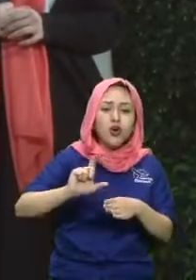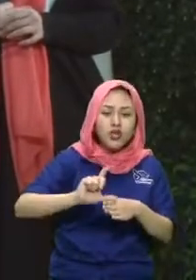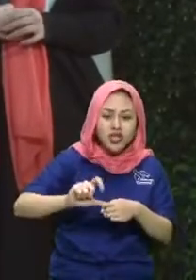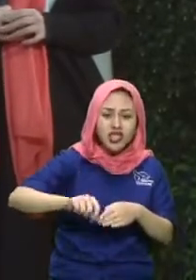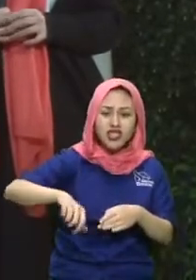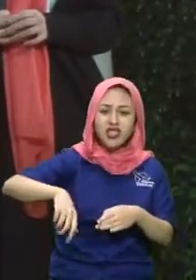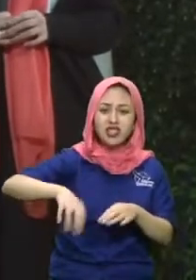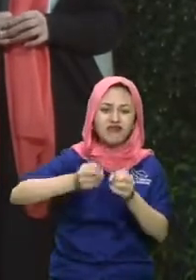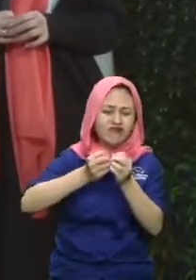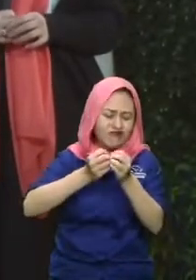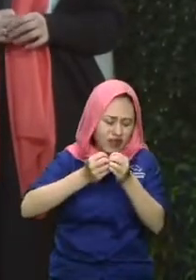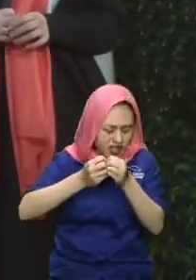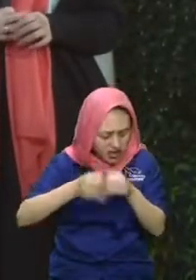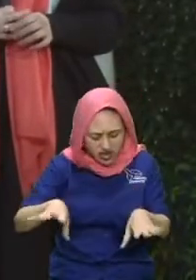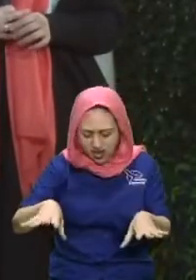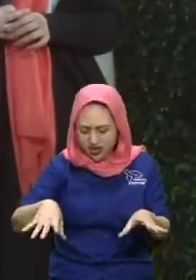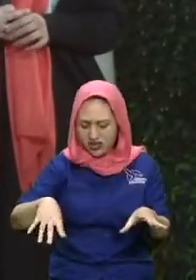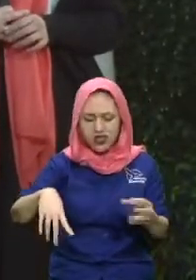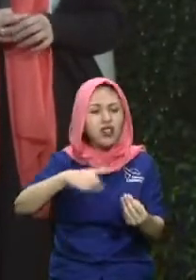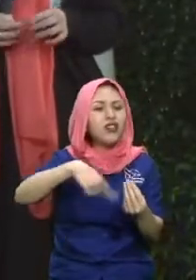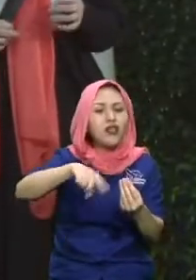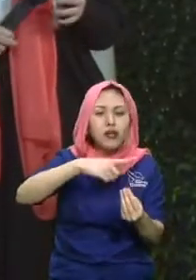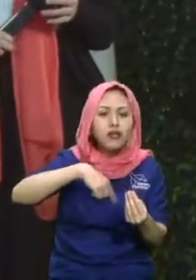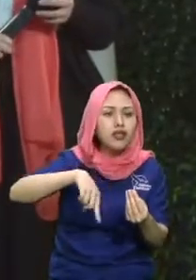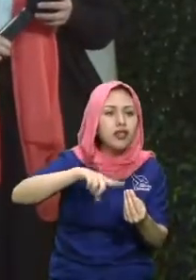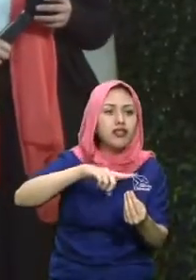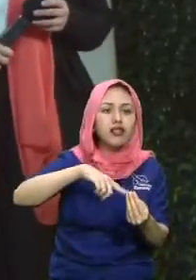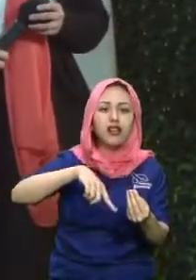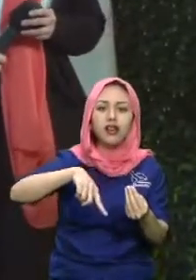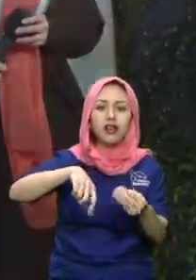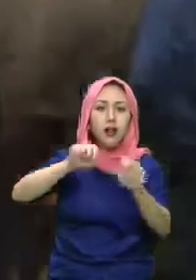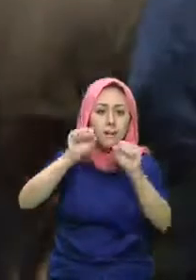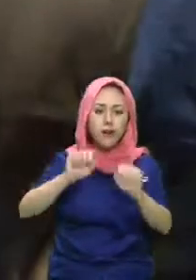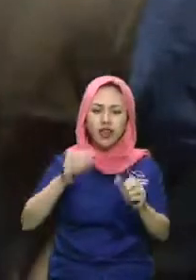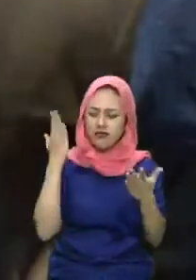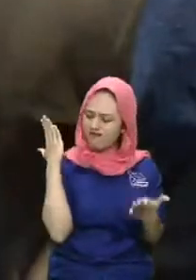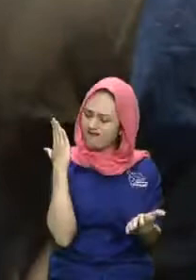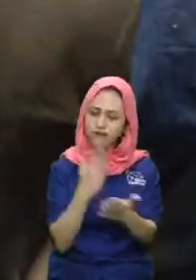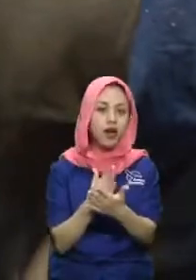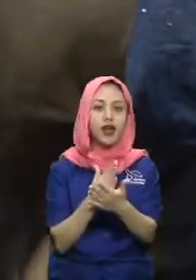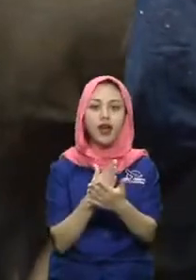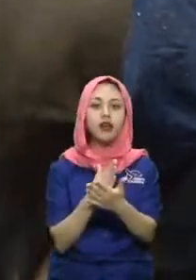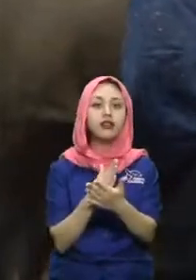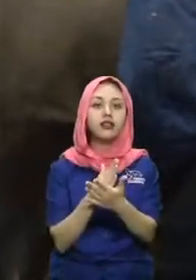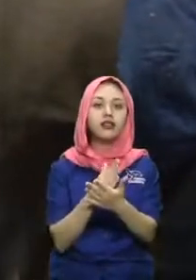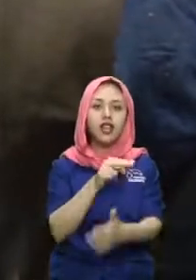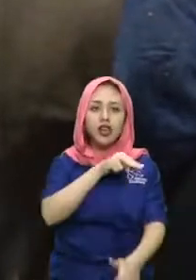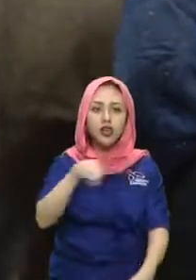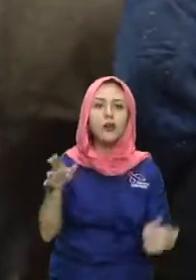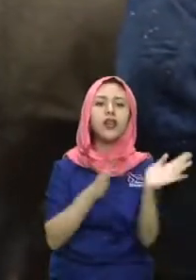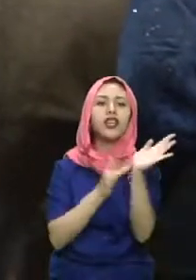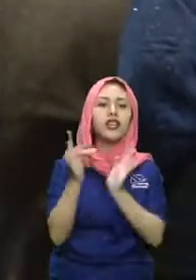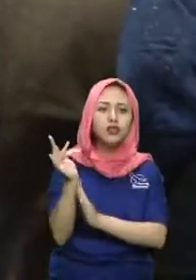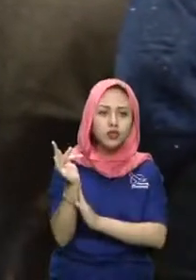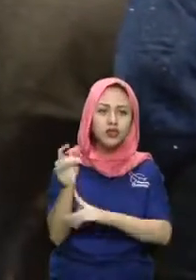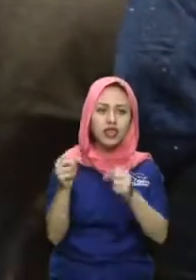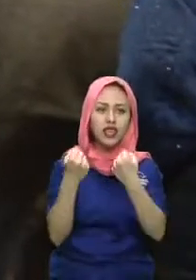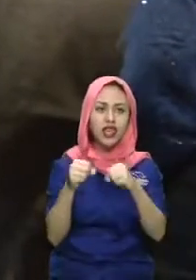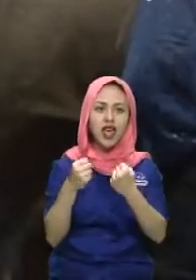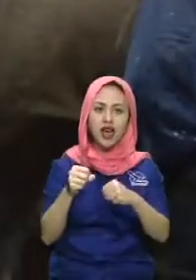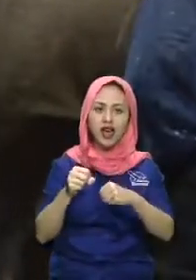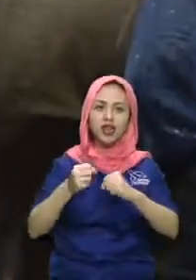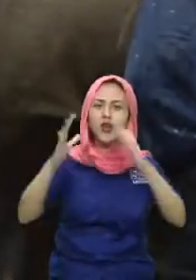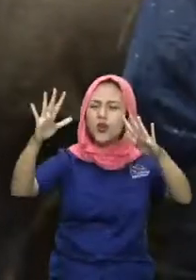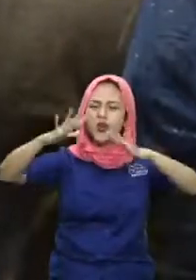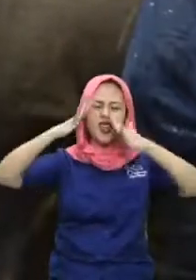las familias, que ellos las paren en el nombre de Jesús y hagan una gran hazaña, que